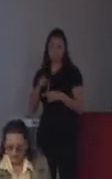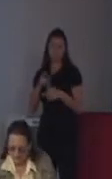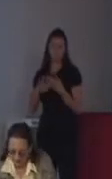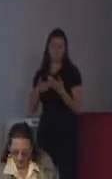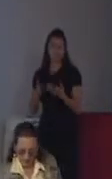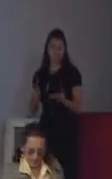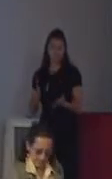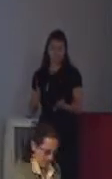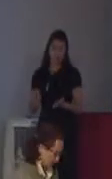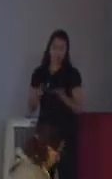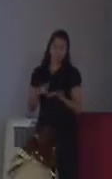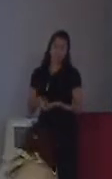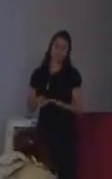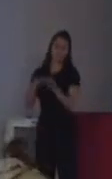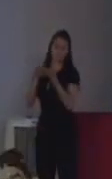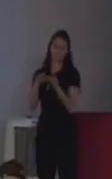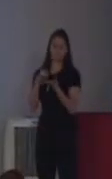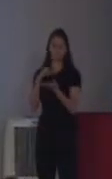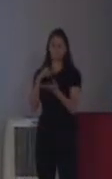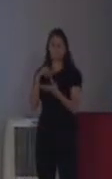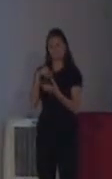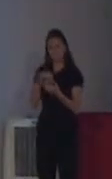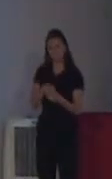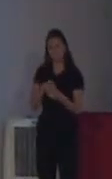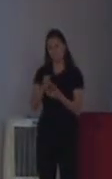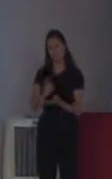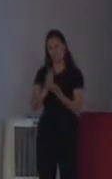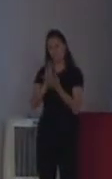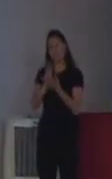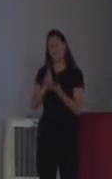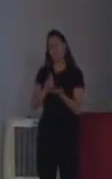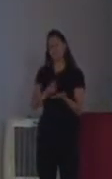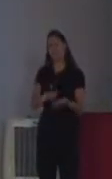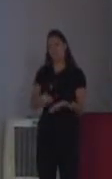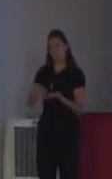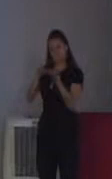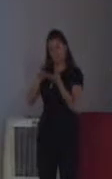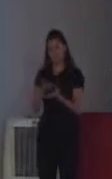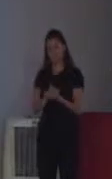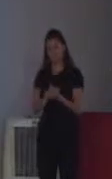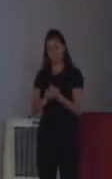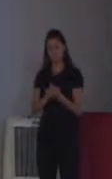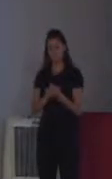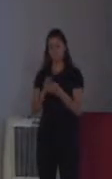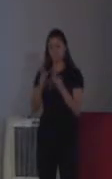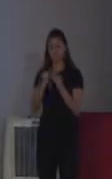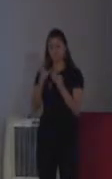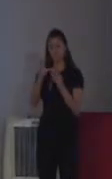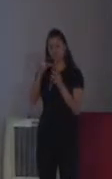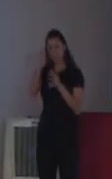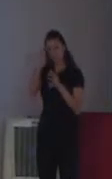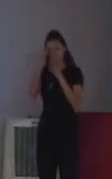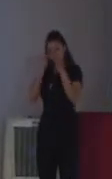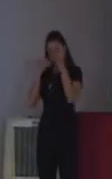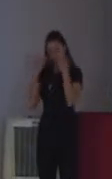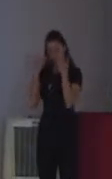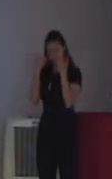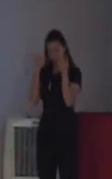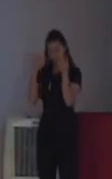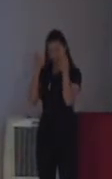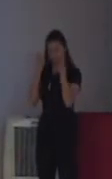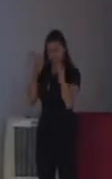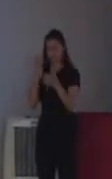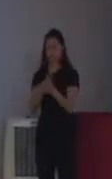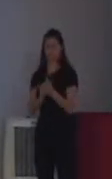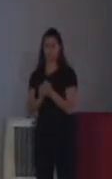tocó meterme en el modelo rehabilitador y aprender, digamos, una serie de estrategias. Era